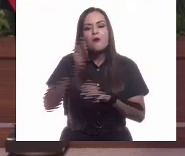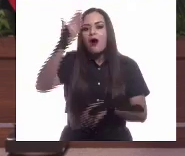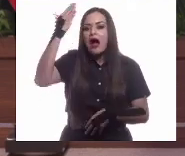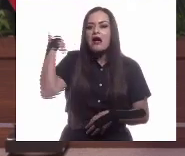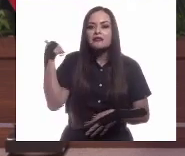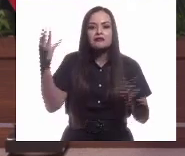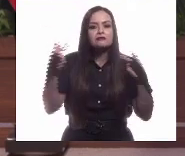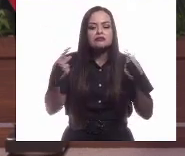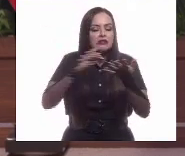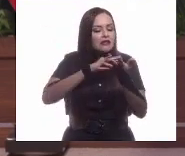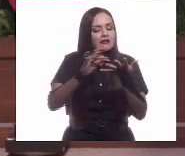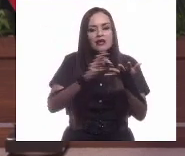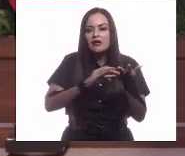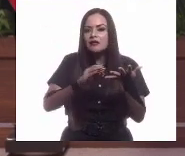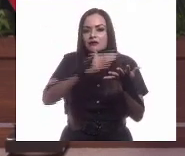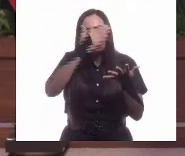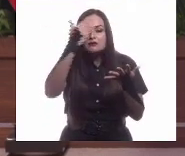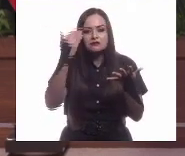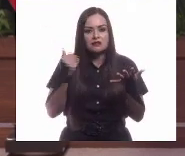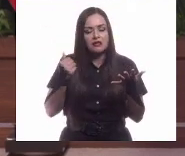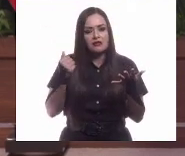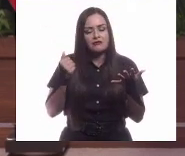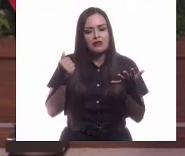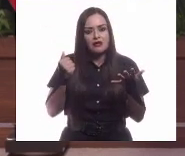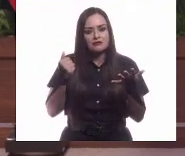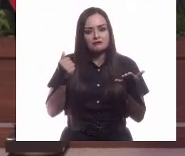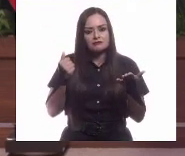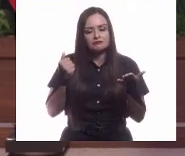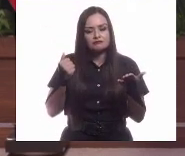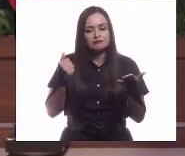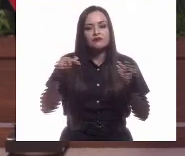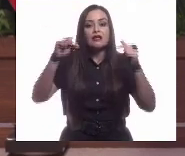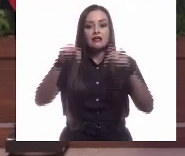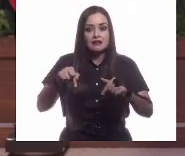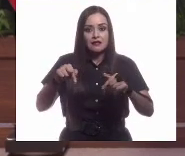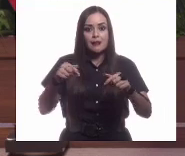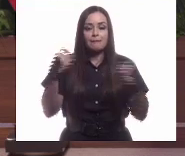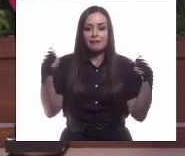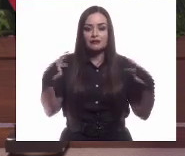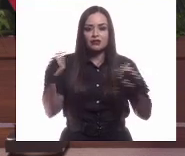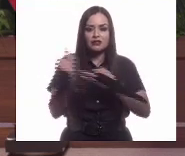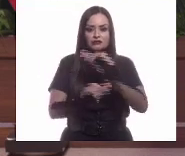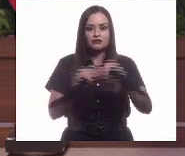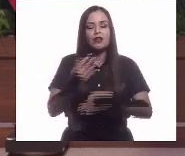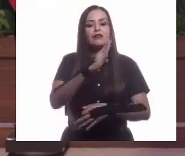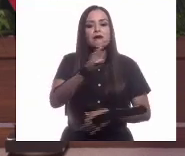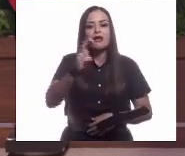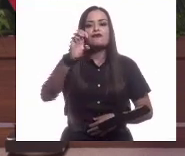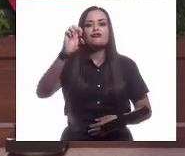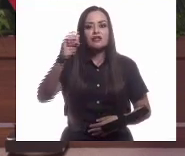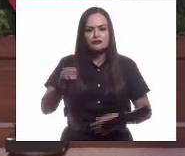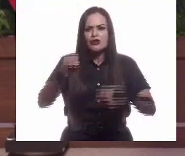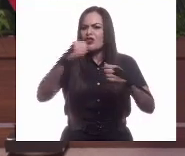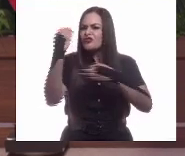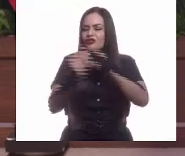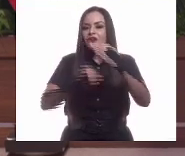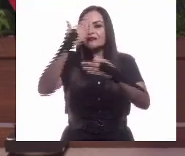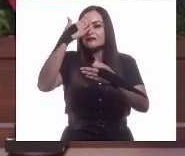alto. ¿Qué significa esto? Que toda la población sudcaliforniana sabe leer y